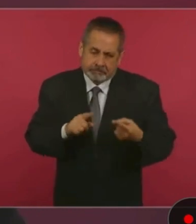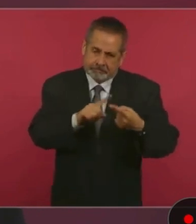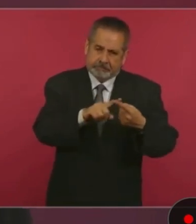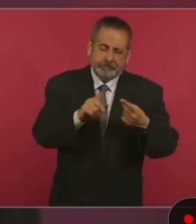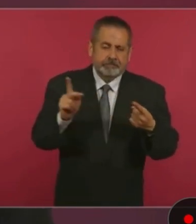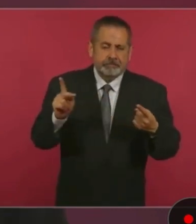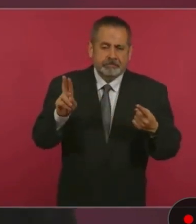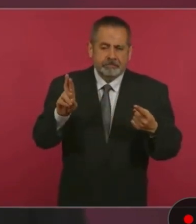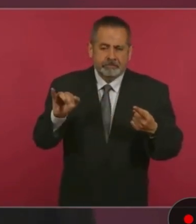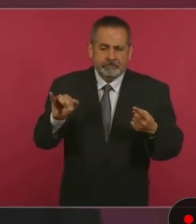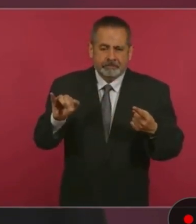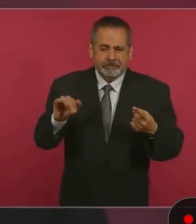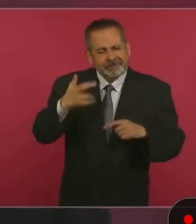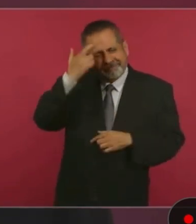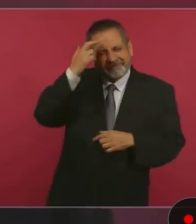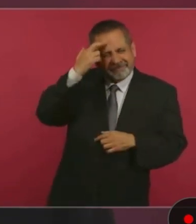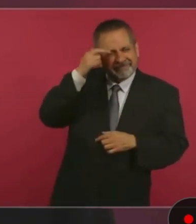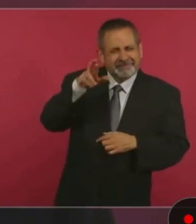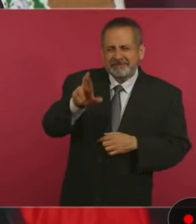¿se acuerdan de la Roqueseñal?